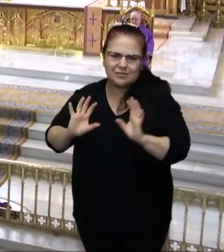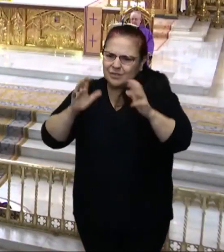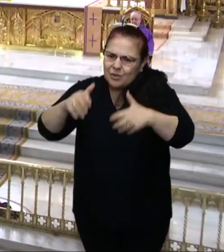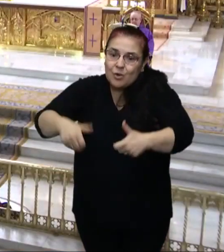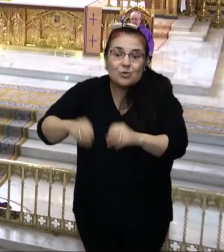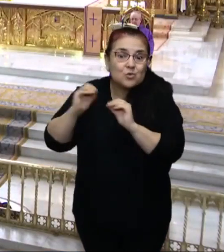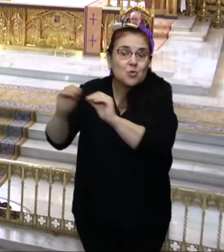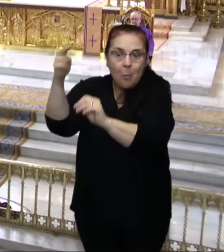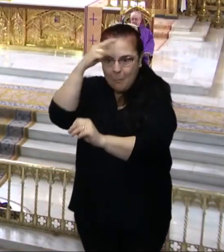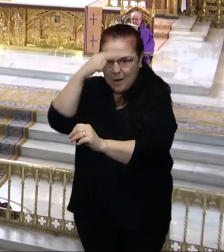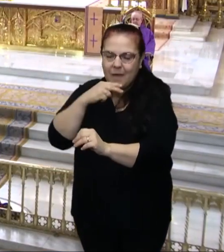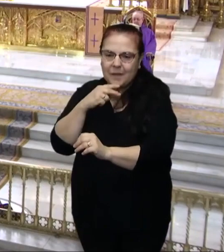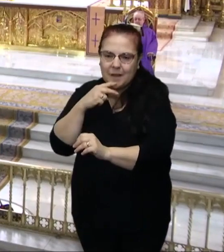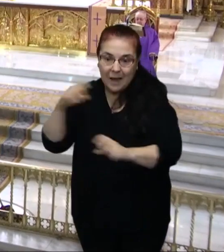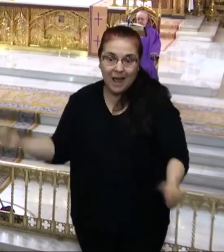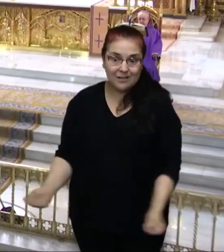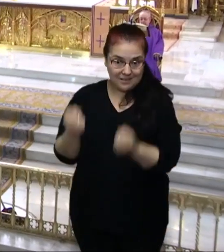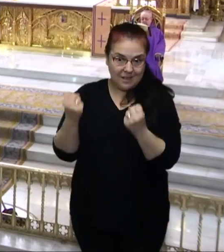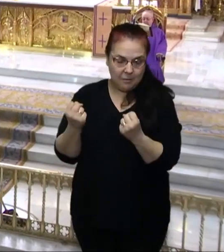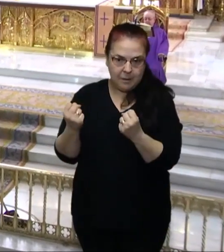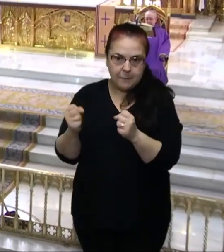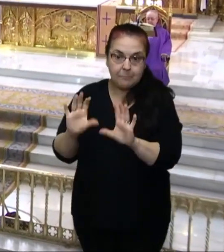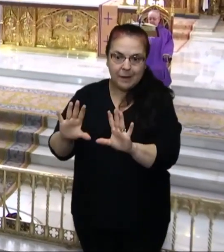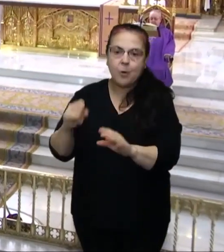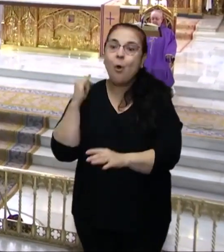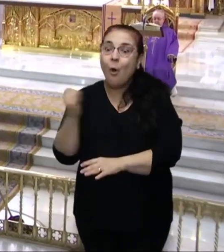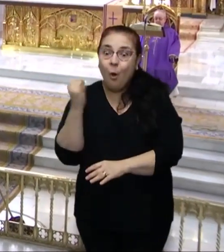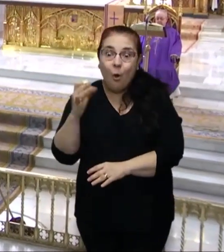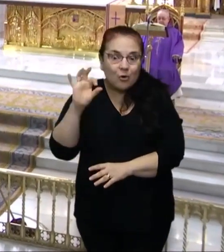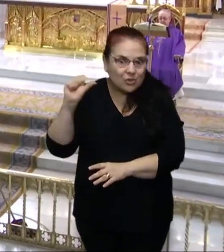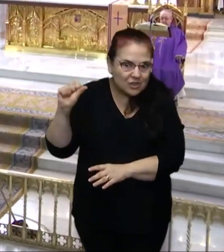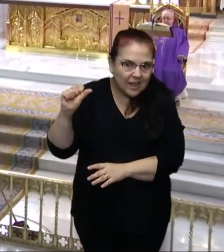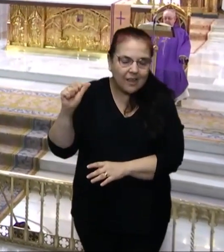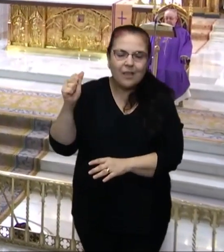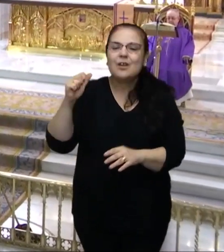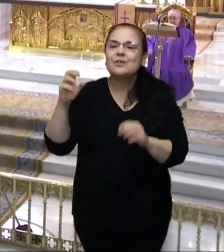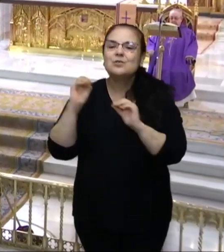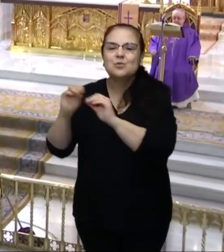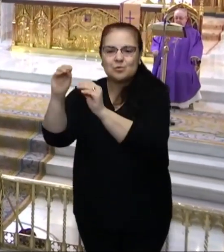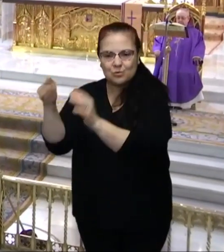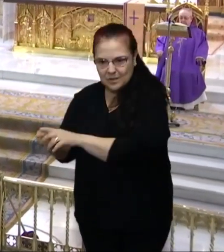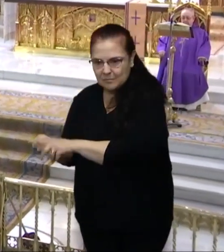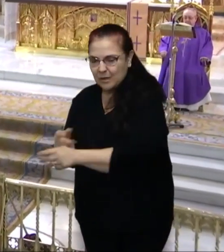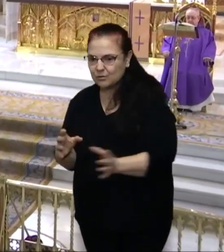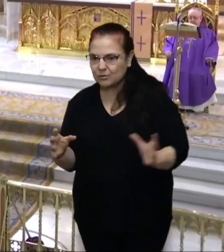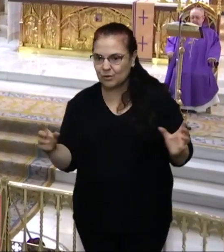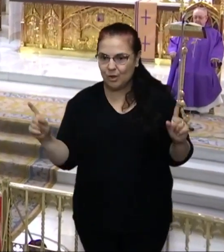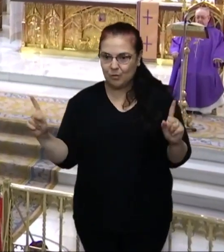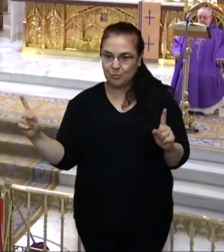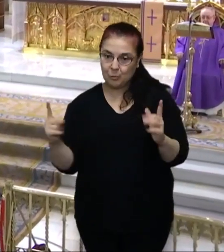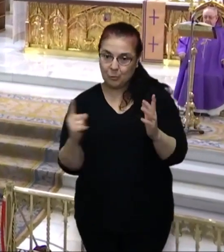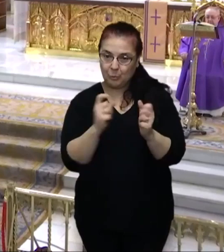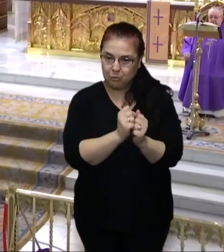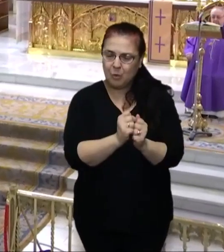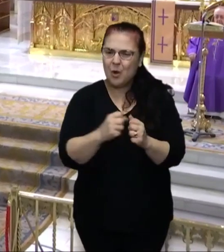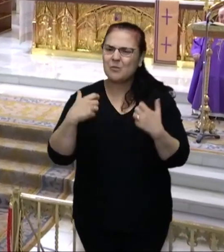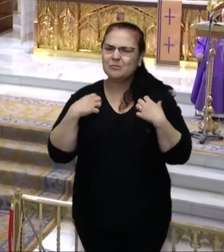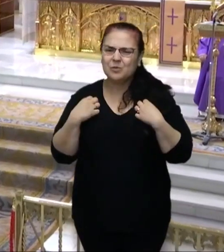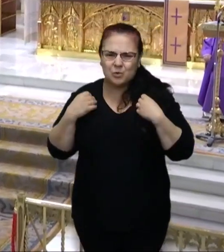padre. Cuando llegó José al lugar donde estaban sus hermanos, lo sujetaron. Le